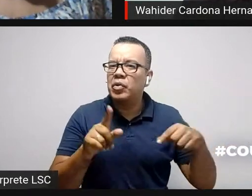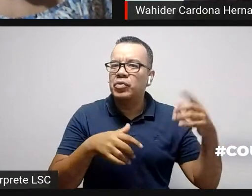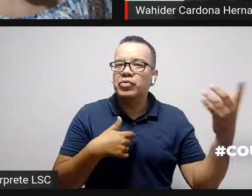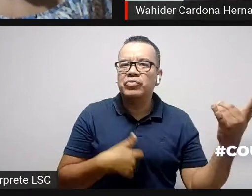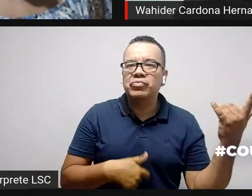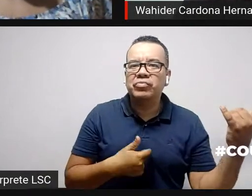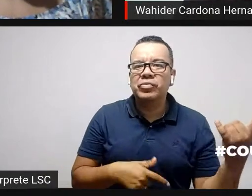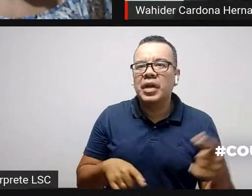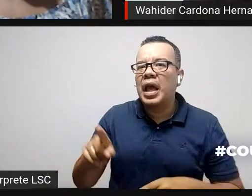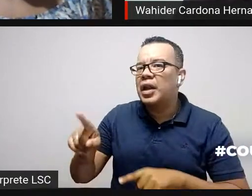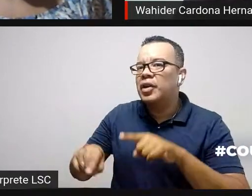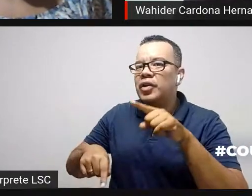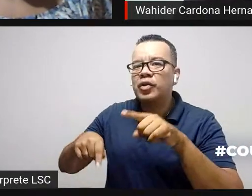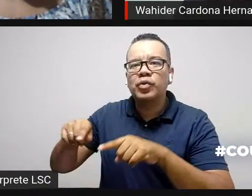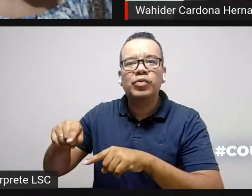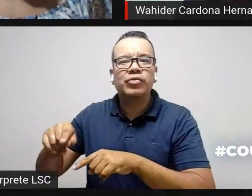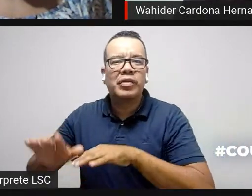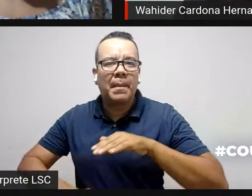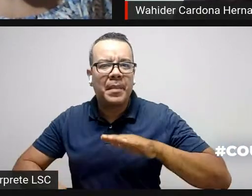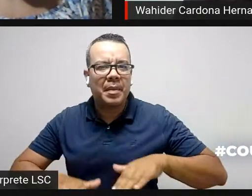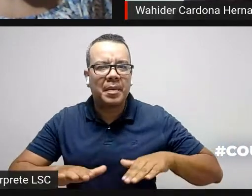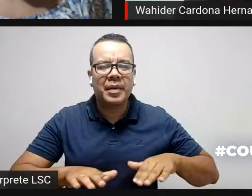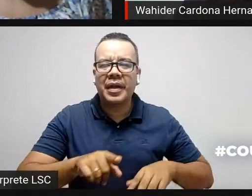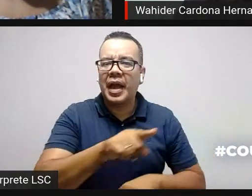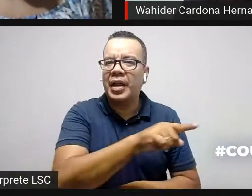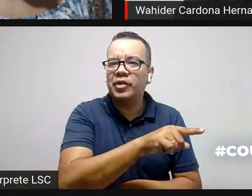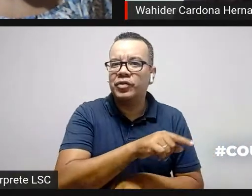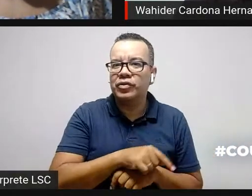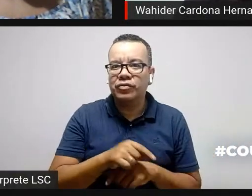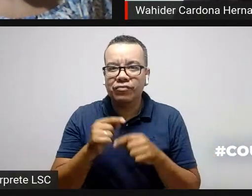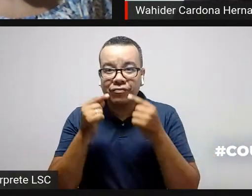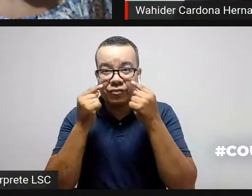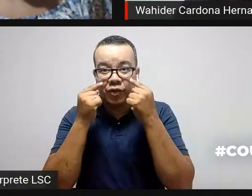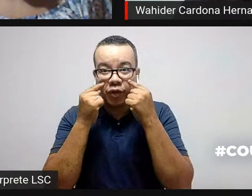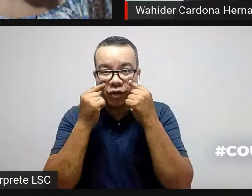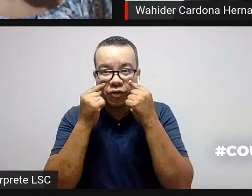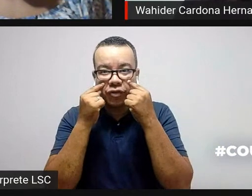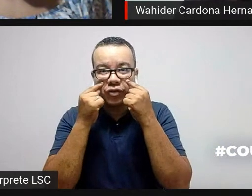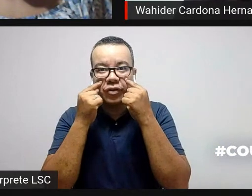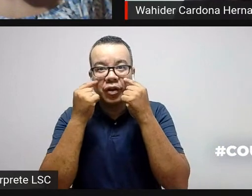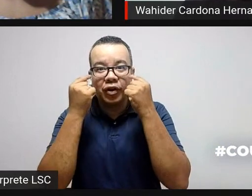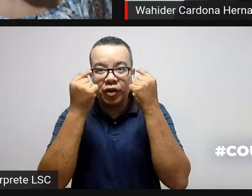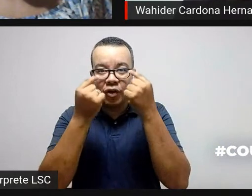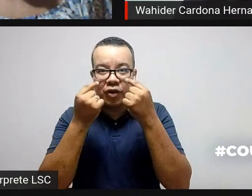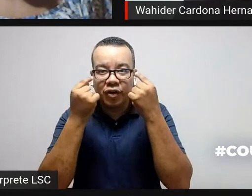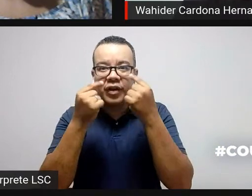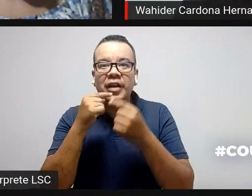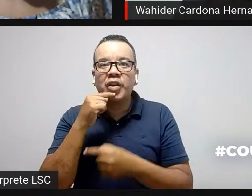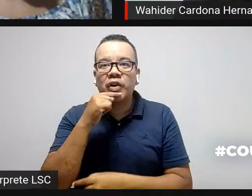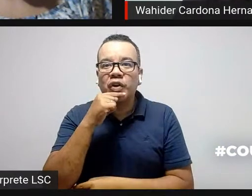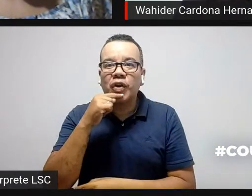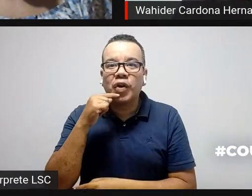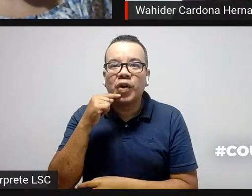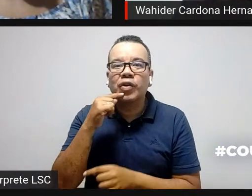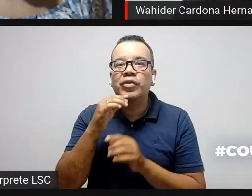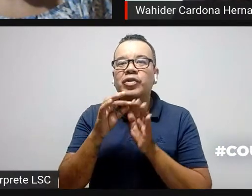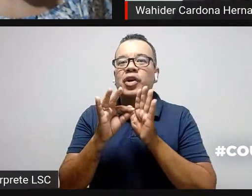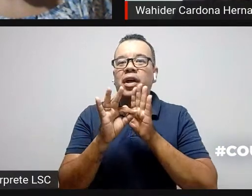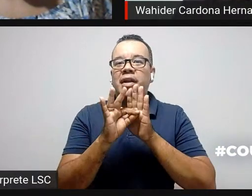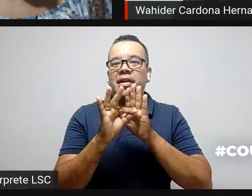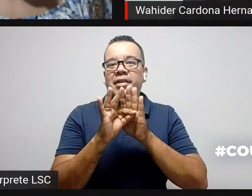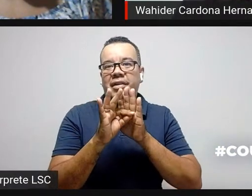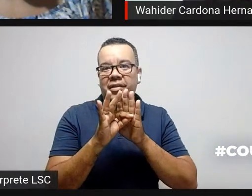de ocarinas, zampoñas y ojos rojos de fina hierba de